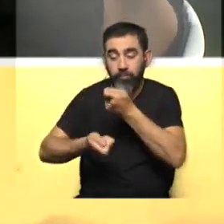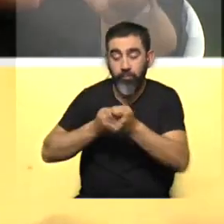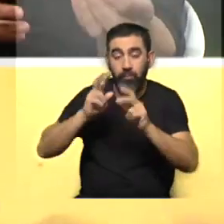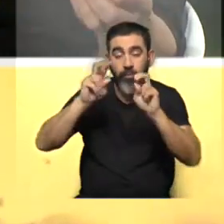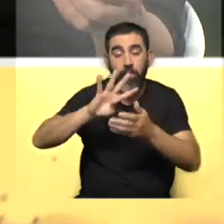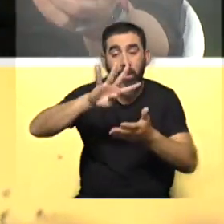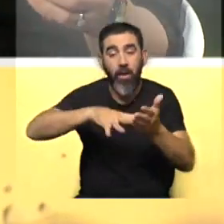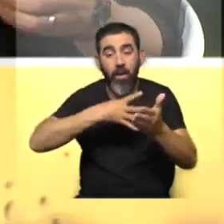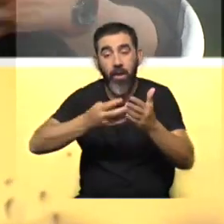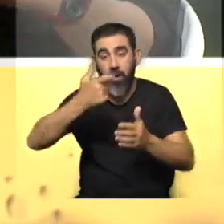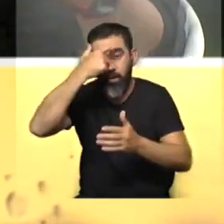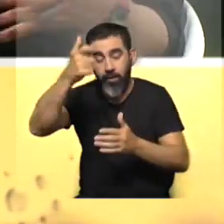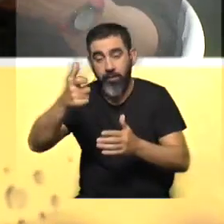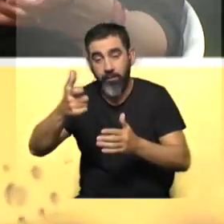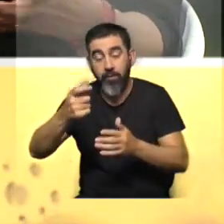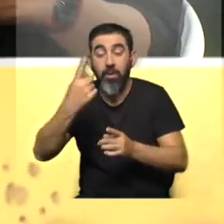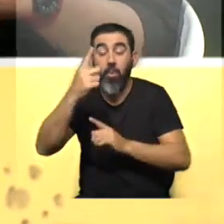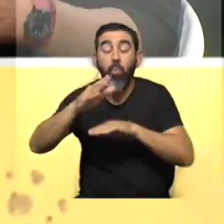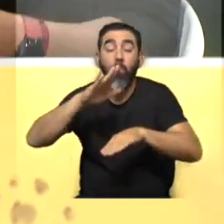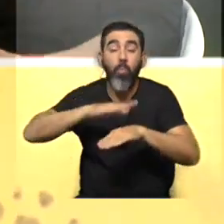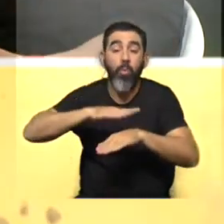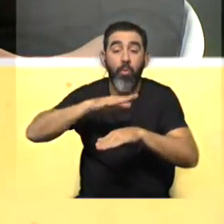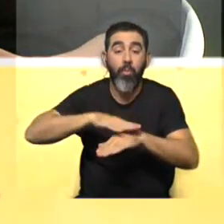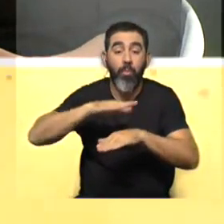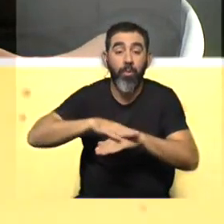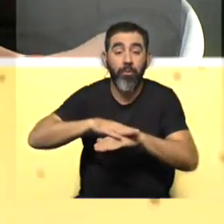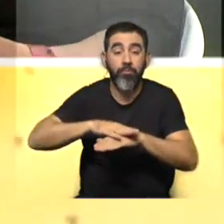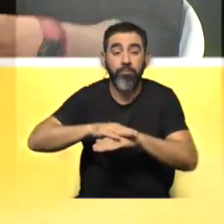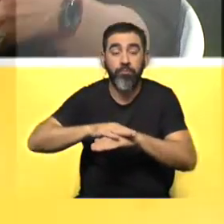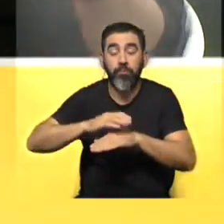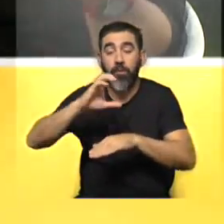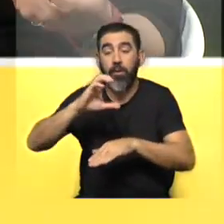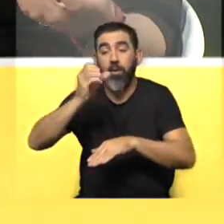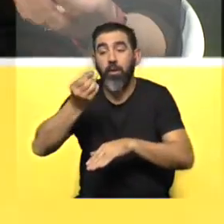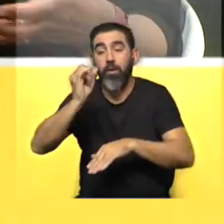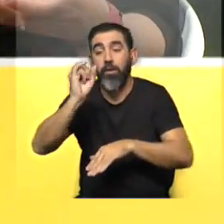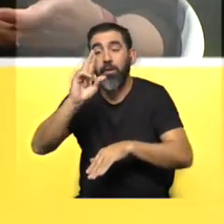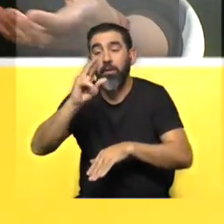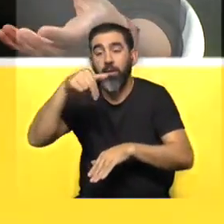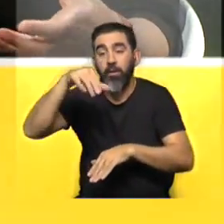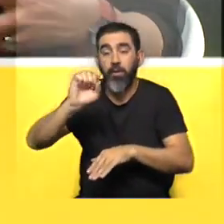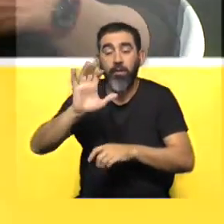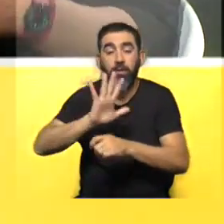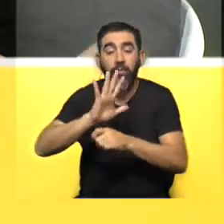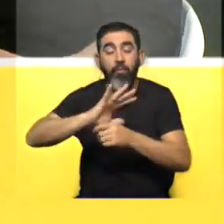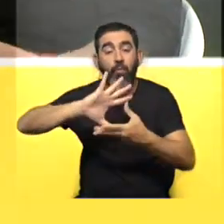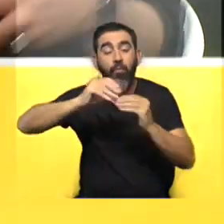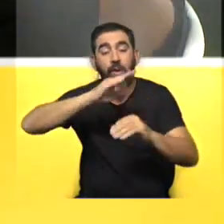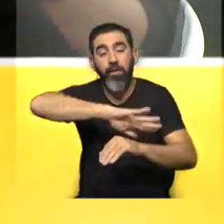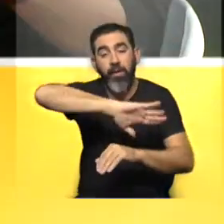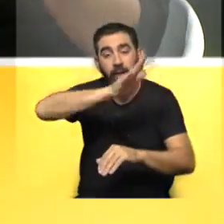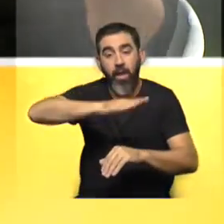agenda científica, digamos, y en un momento los cairnes los empezamos a mirar como una de las formas de ocupar la sierra por parte de